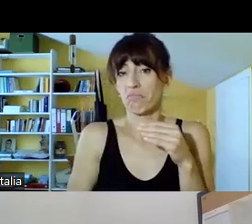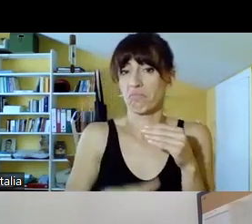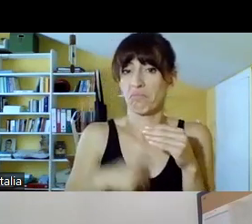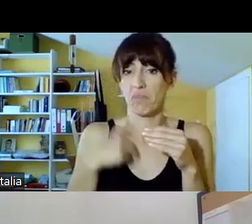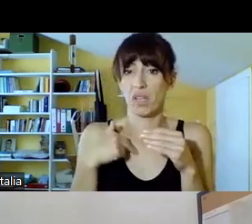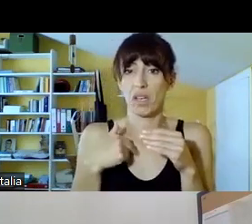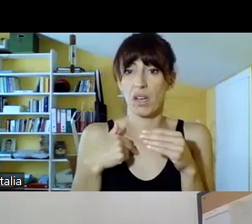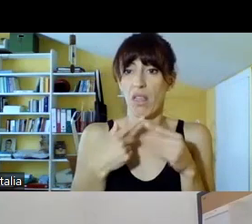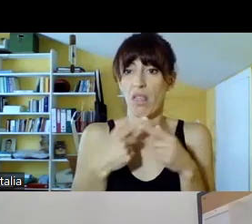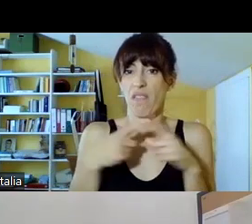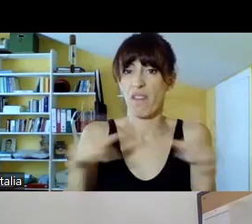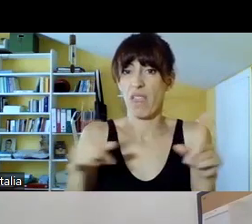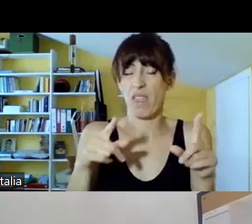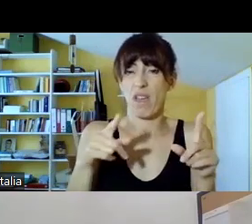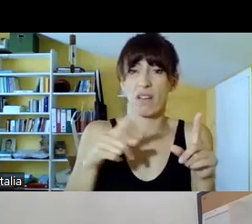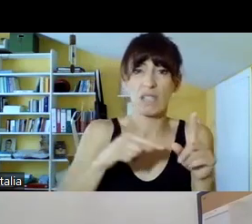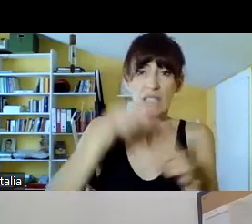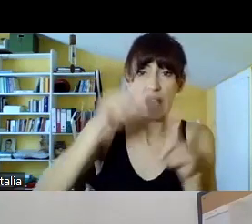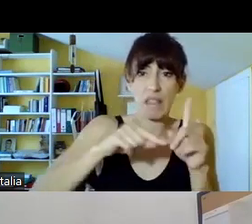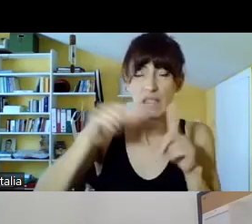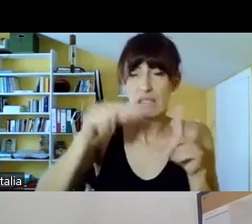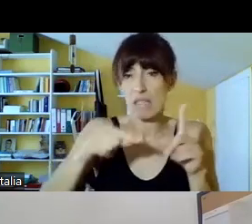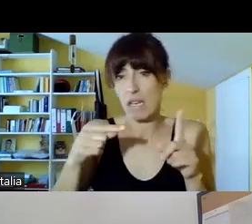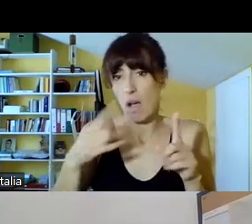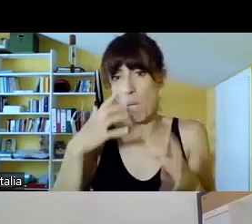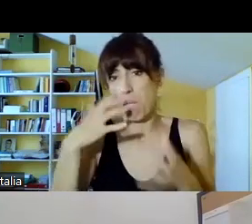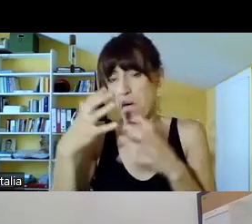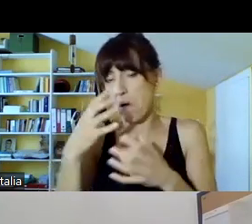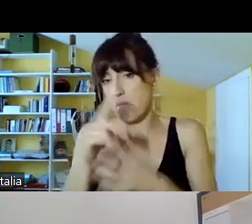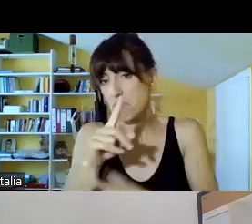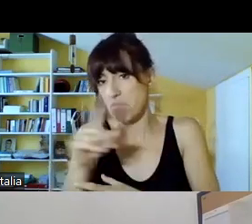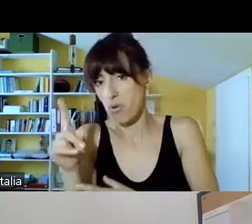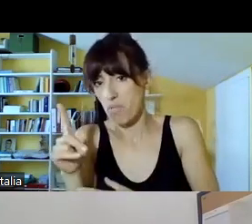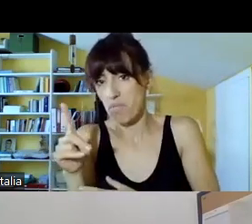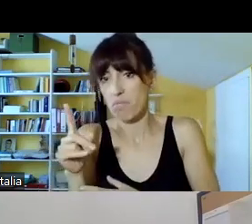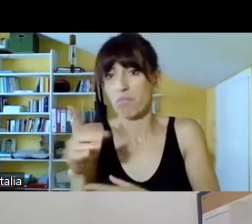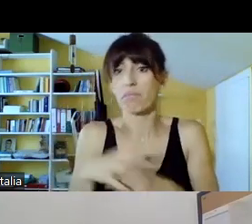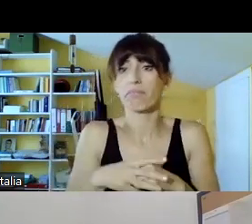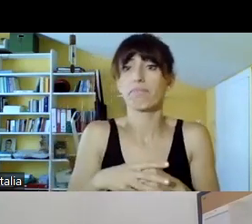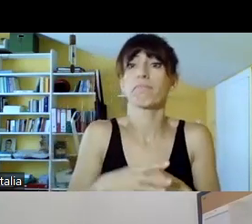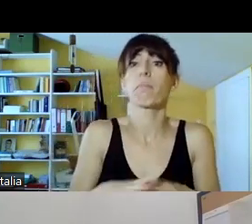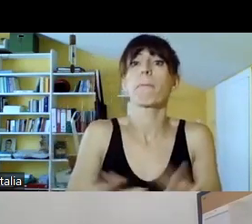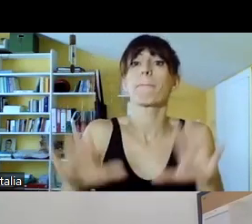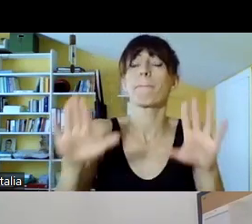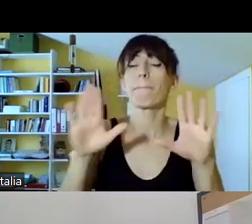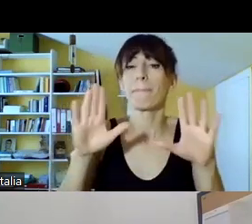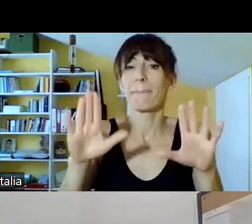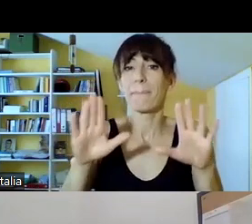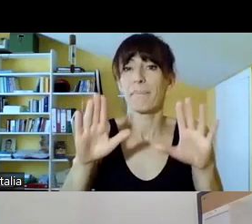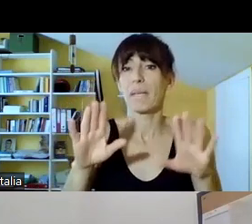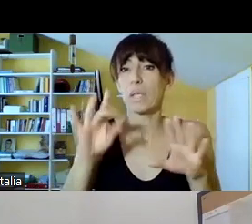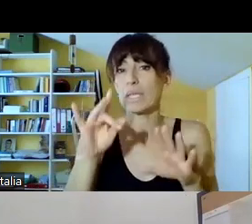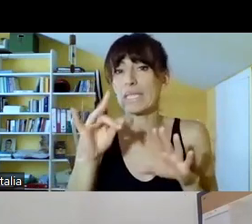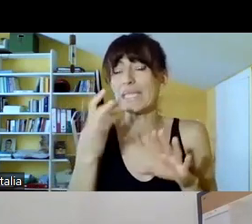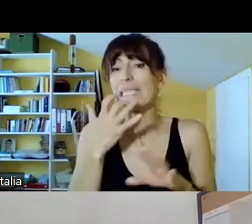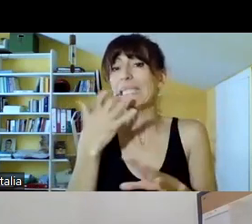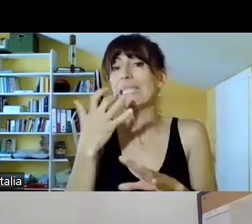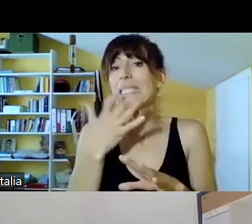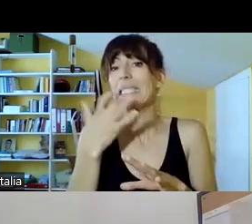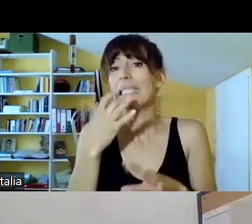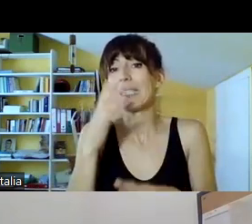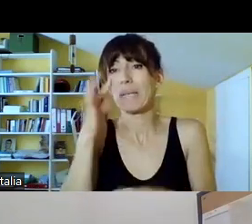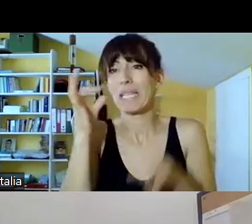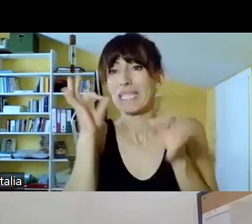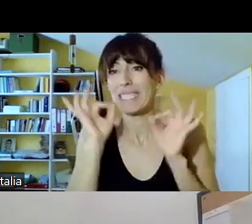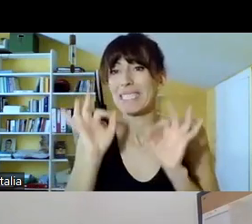diferencias estadísticamente significativas en la solicitud de pruebas complementarias, si se mira de manera